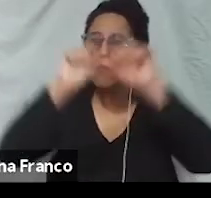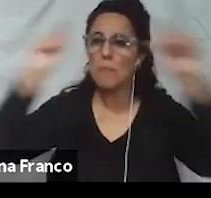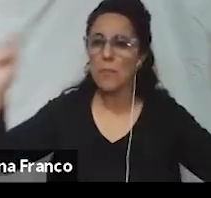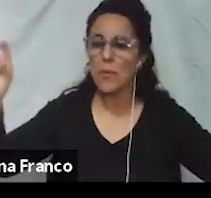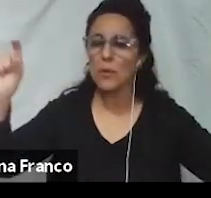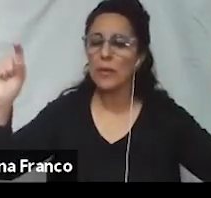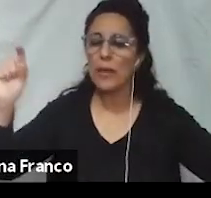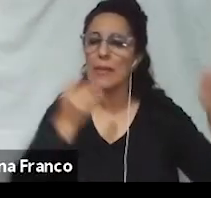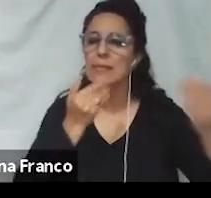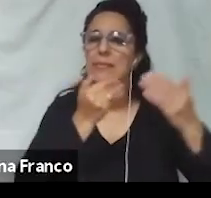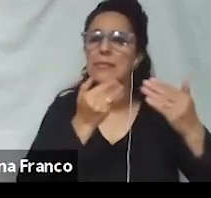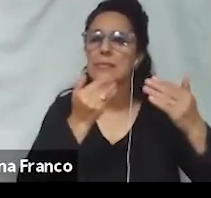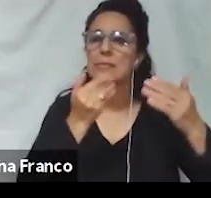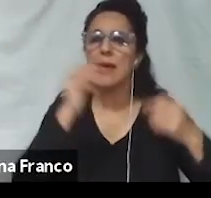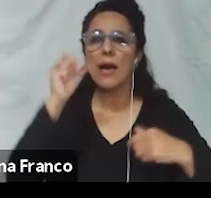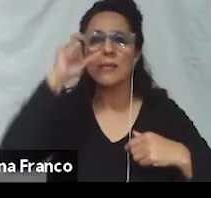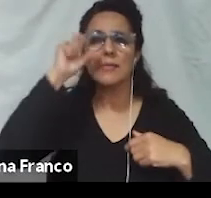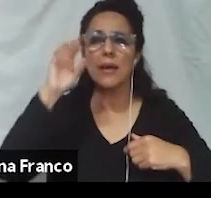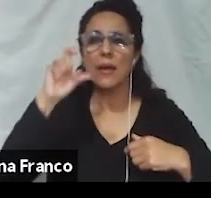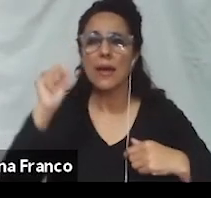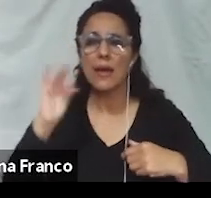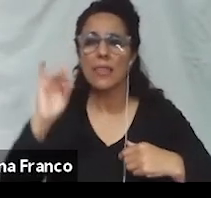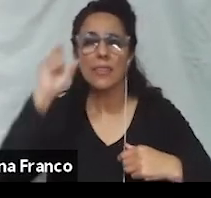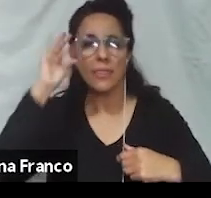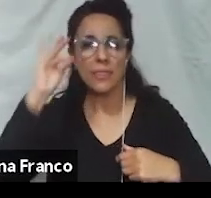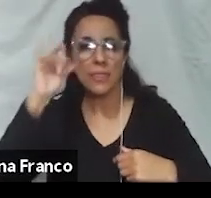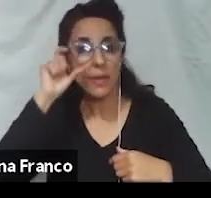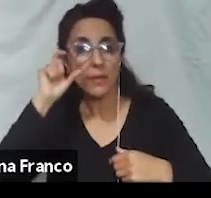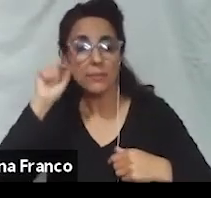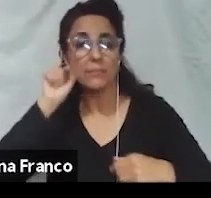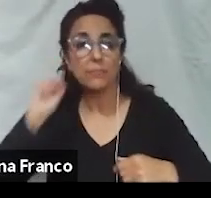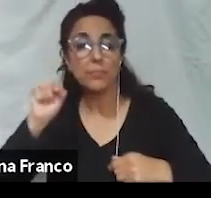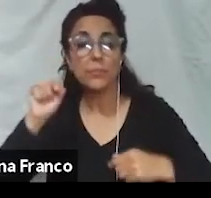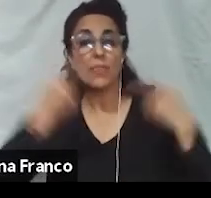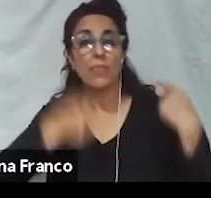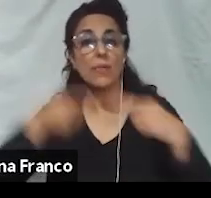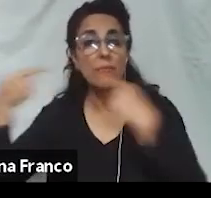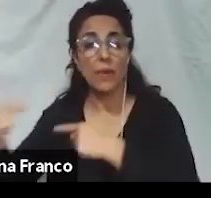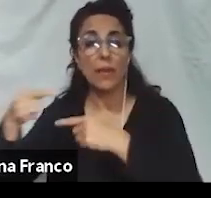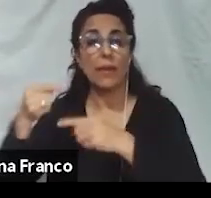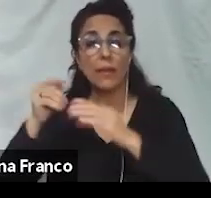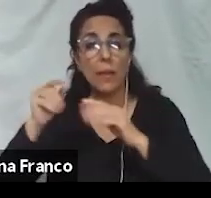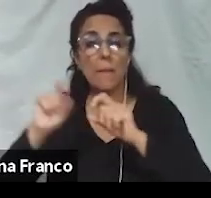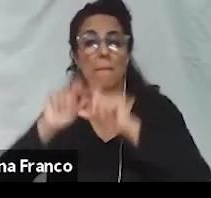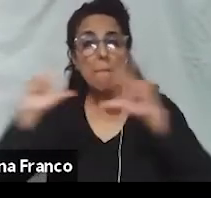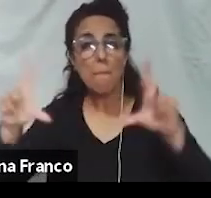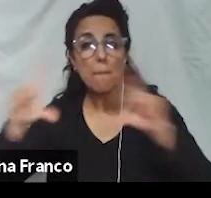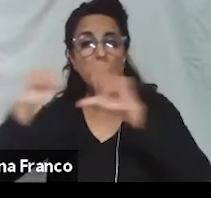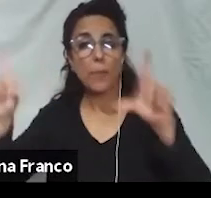el acerca de, el contáctanos, y diferentes páginas que sean como